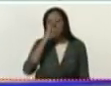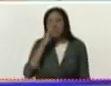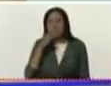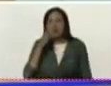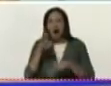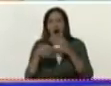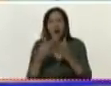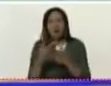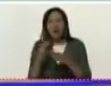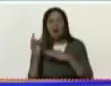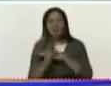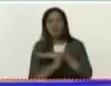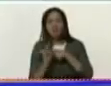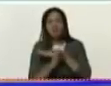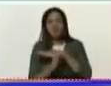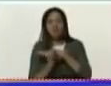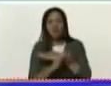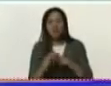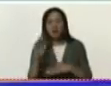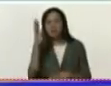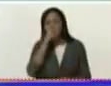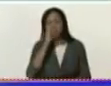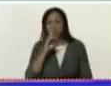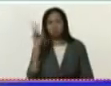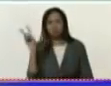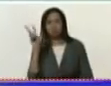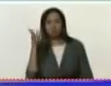hasta la frontera de Brasil con Venezuela.